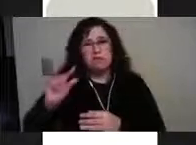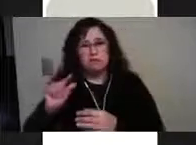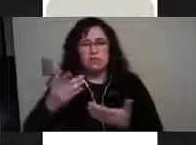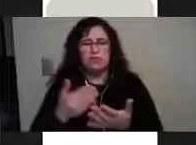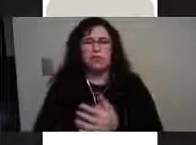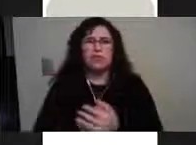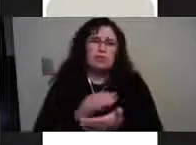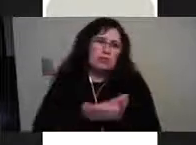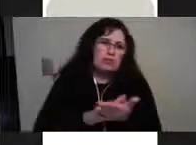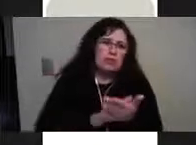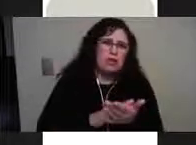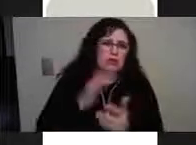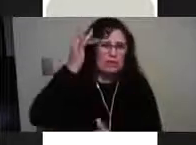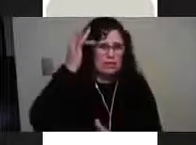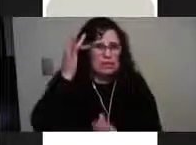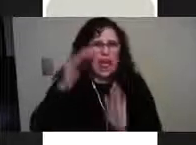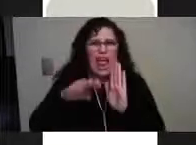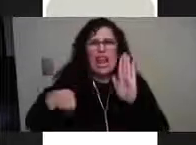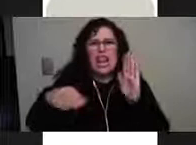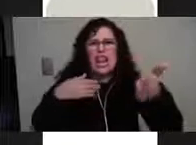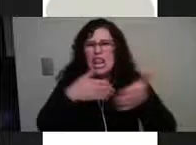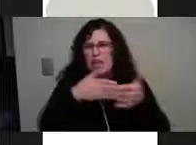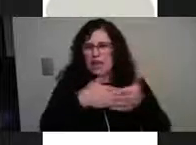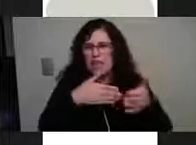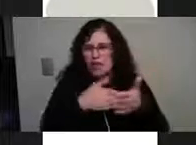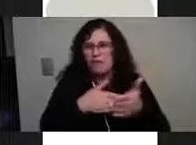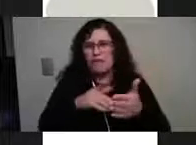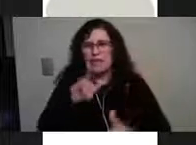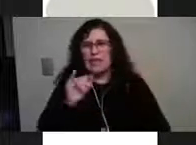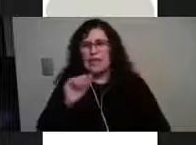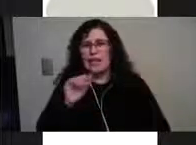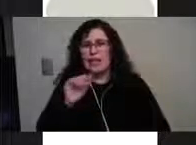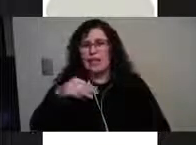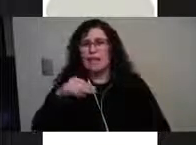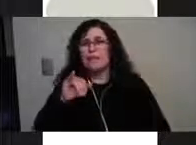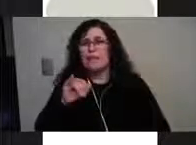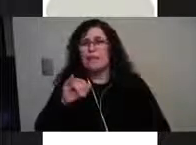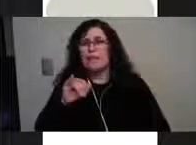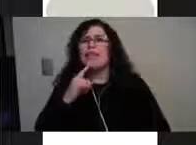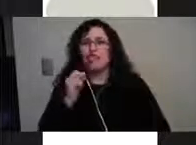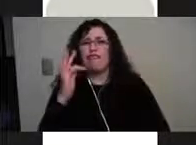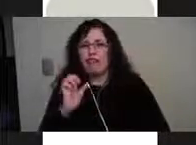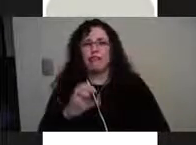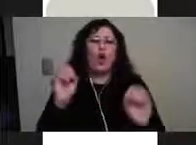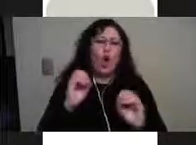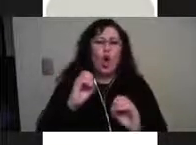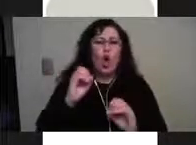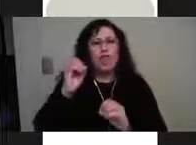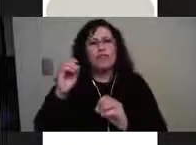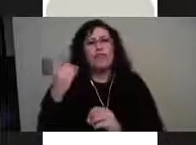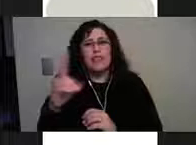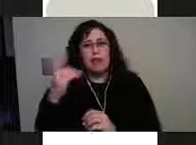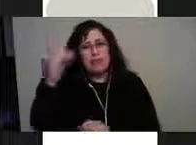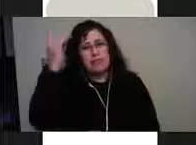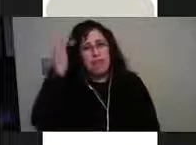un nivel intelectual limítrofe a un retardo mental o discapacidad intelectual severa o profunda, ya